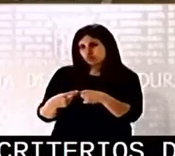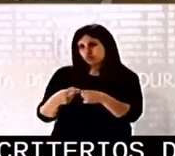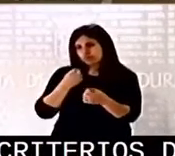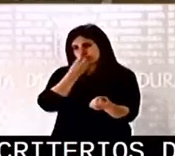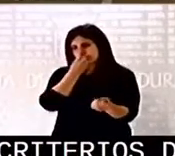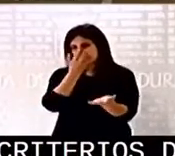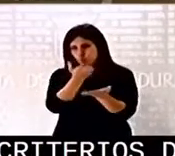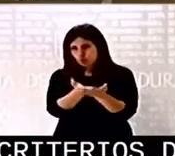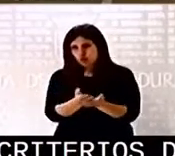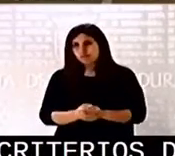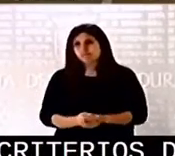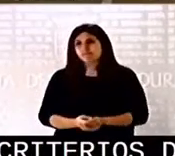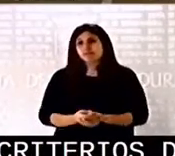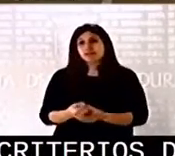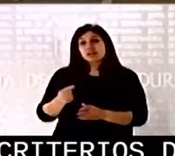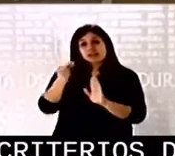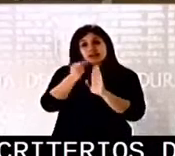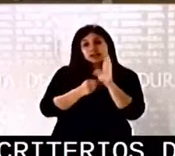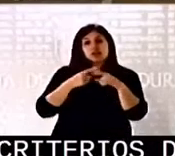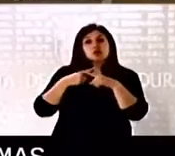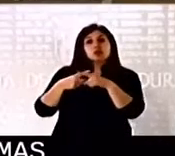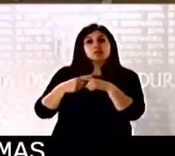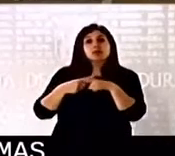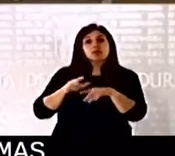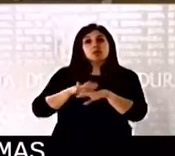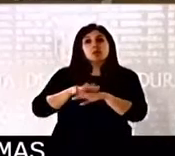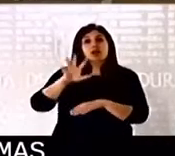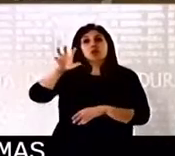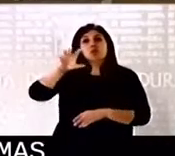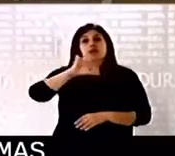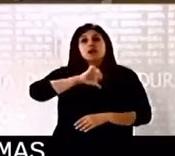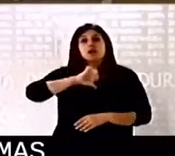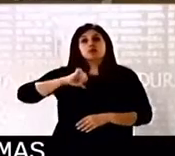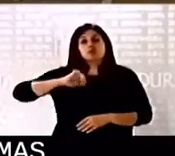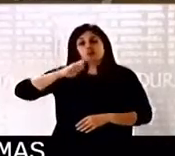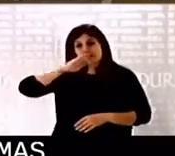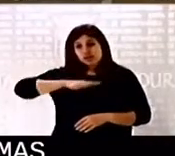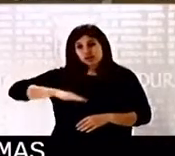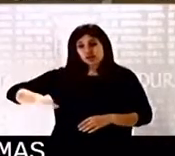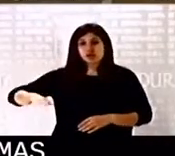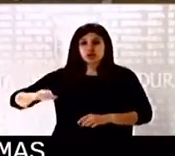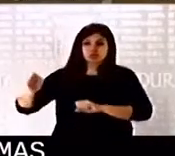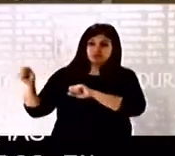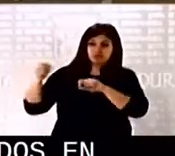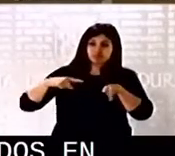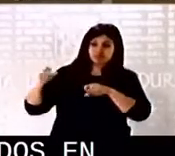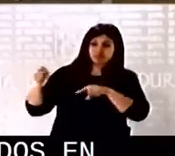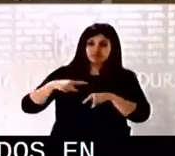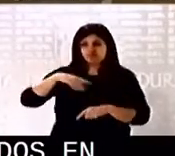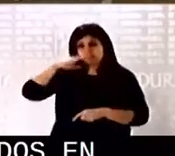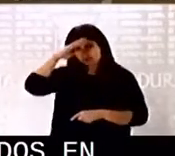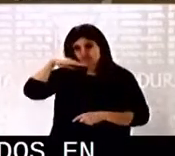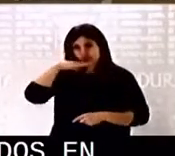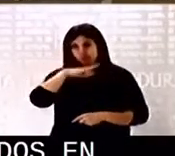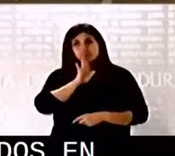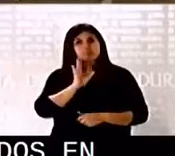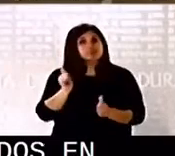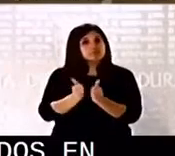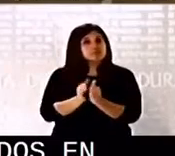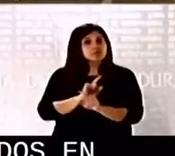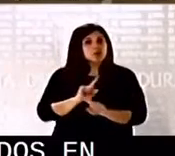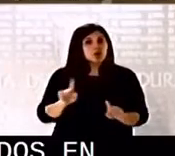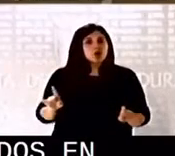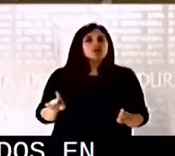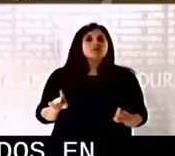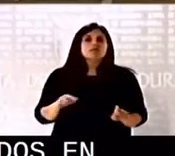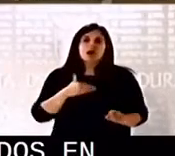para que las comunidades autónomas pudiésemos acoger a menores no acompañados en nuestra comunidad autónoma. La